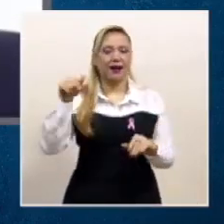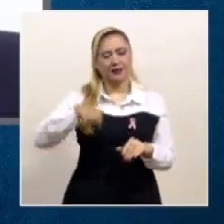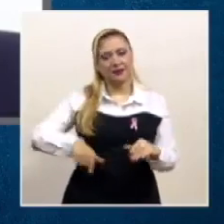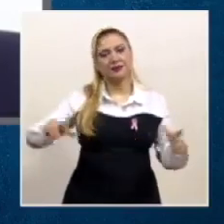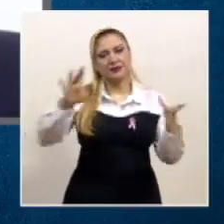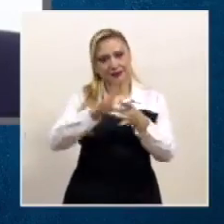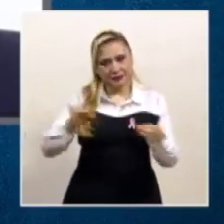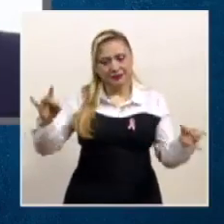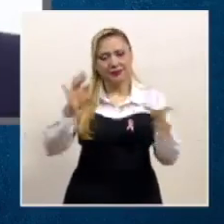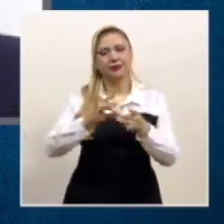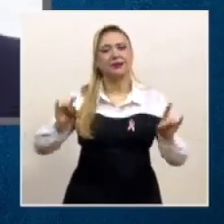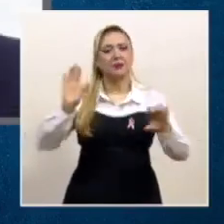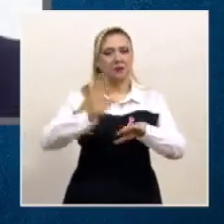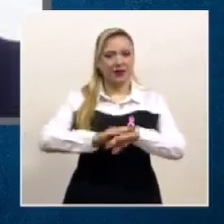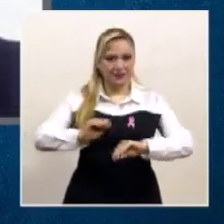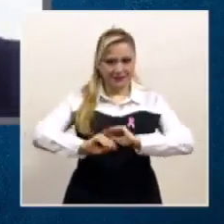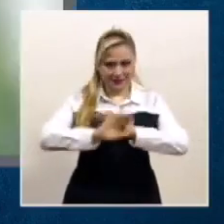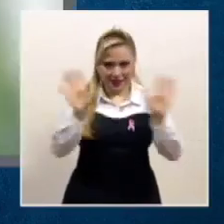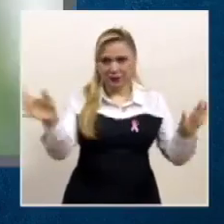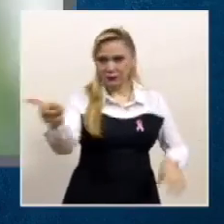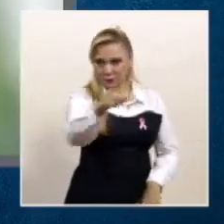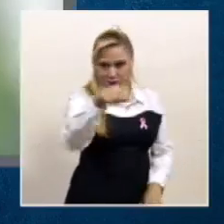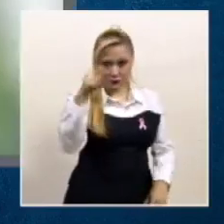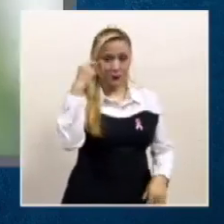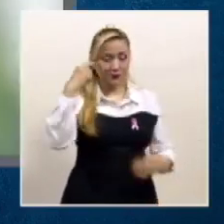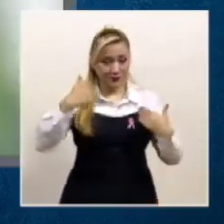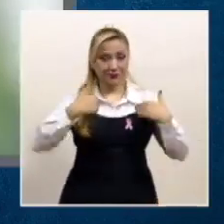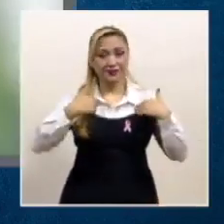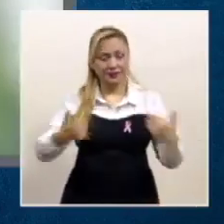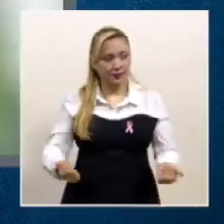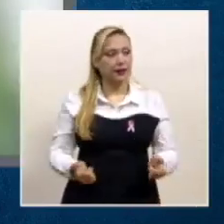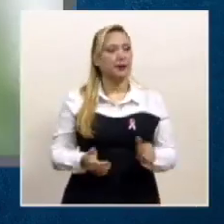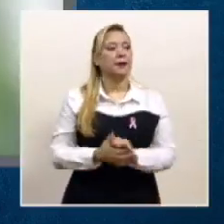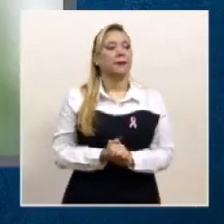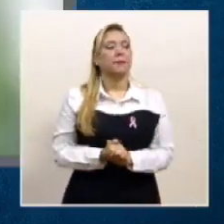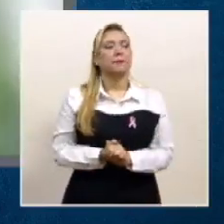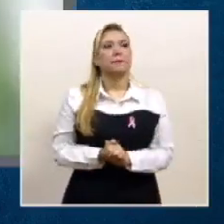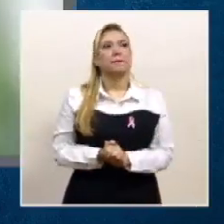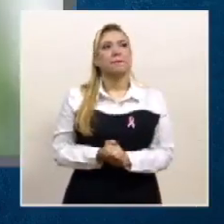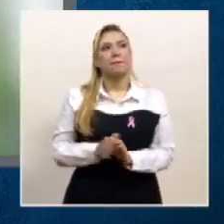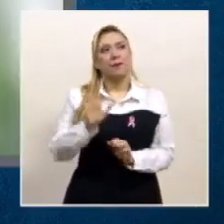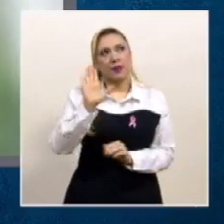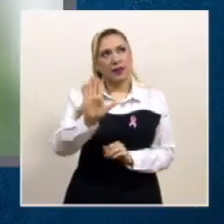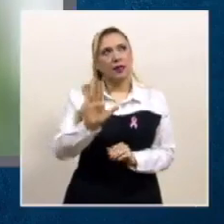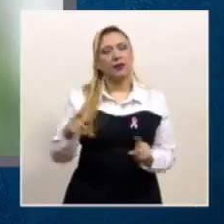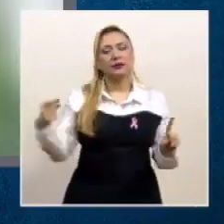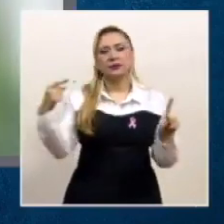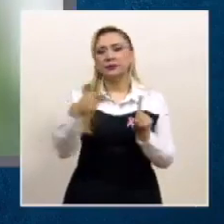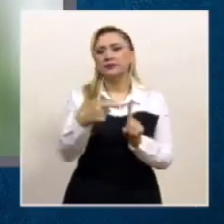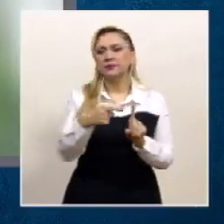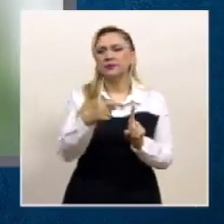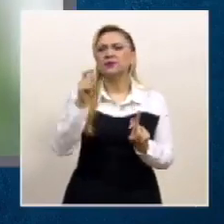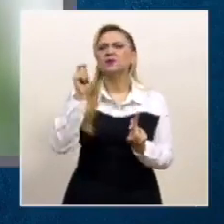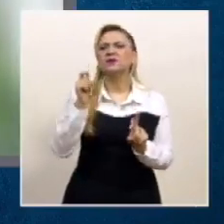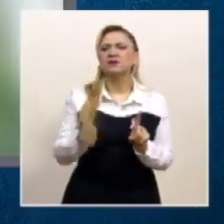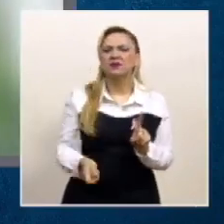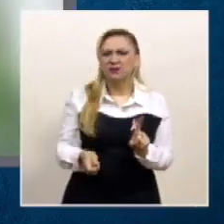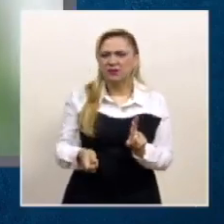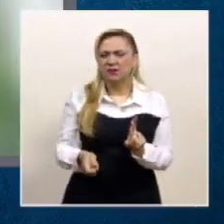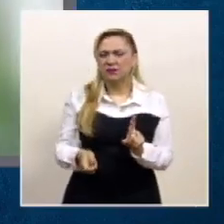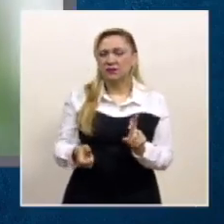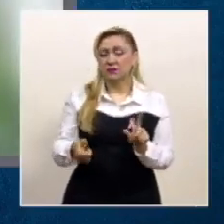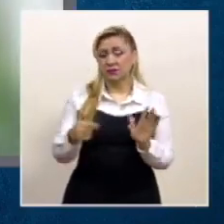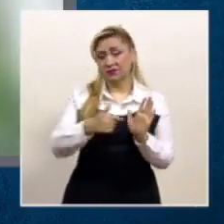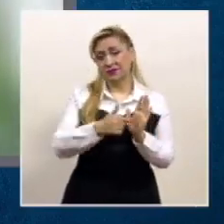de espacios para el público en general, pero sí sin perder el rigor específico que tiene el principal